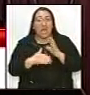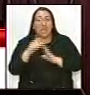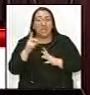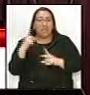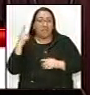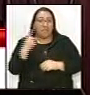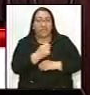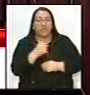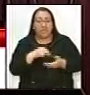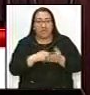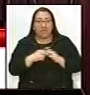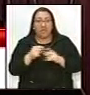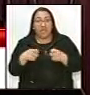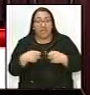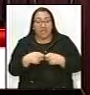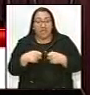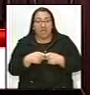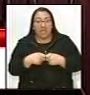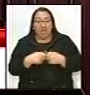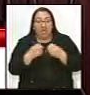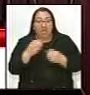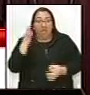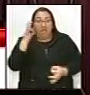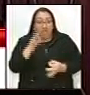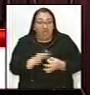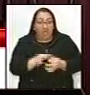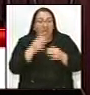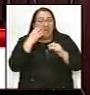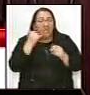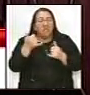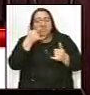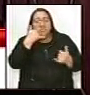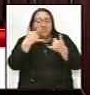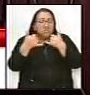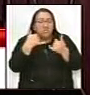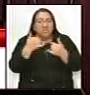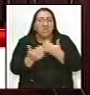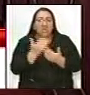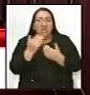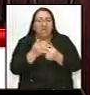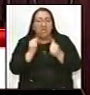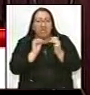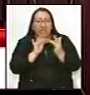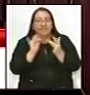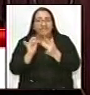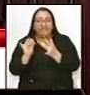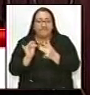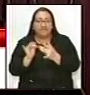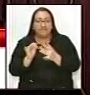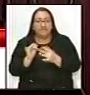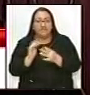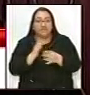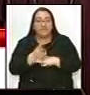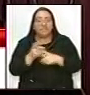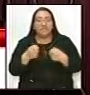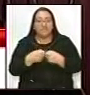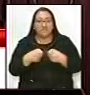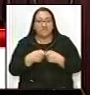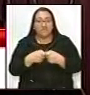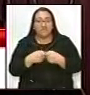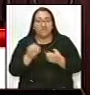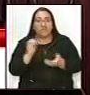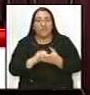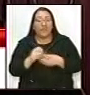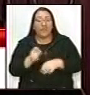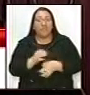es internet tanto fijo como inalámbrica que permite la conectividad de acceso a internet de mayor